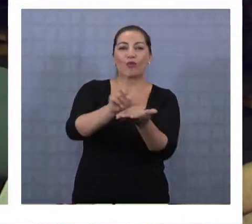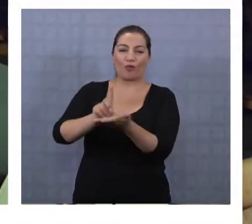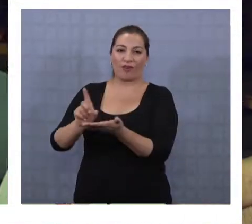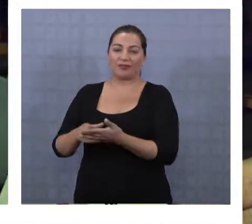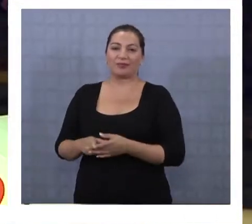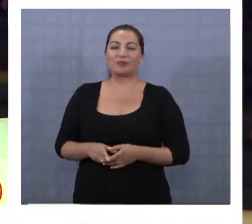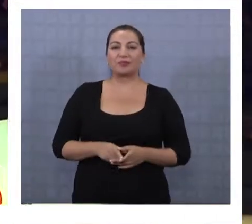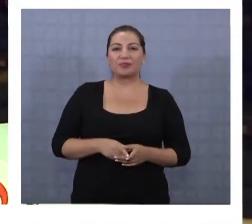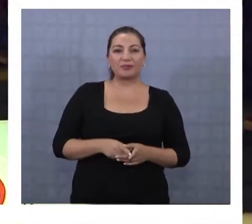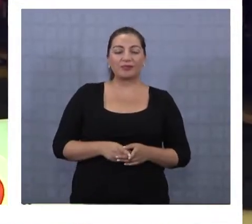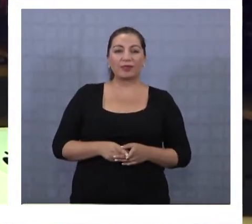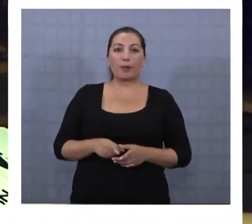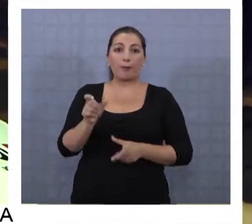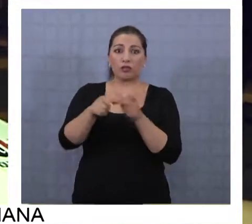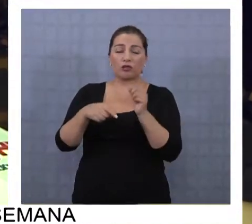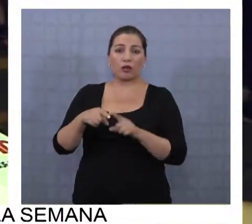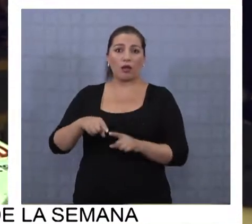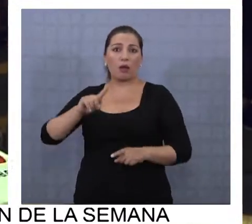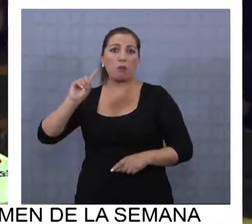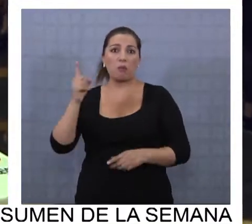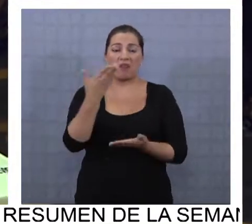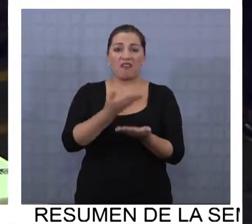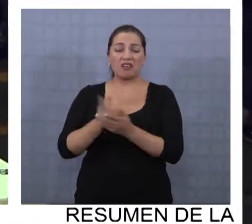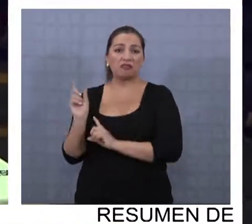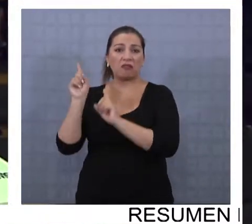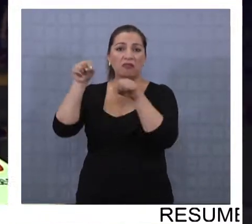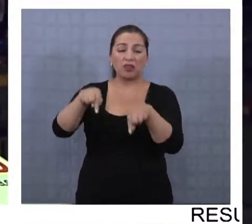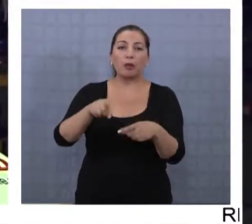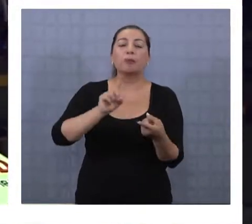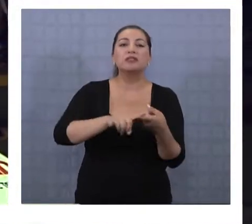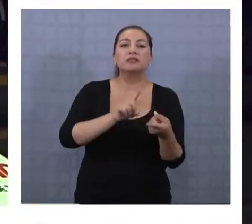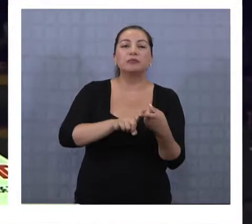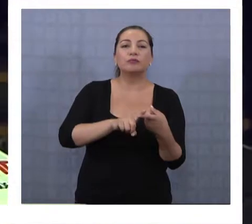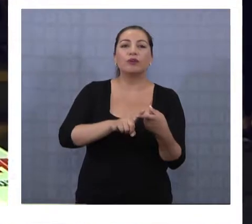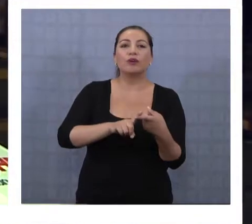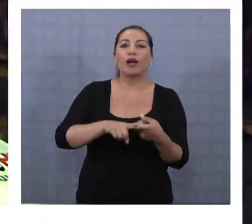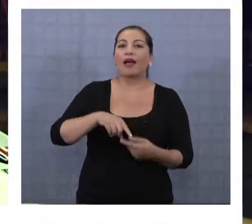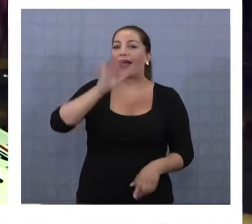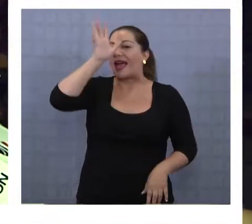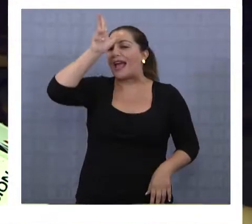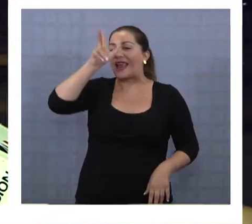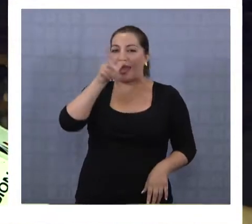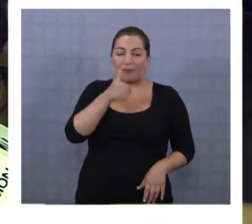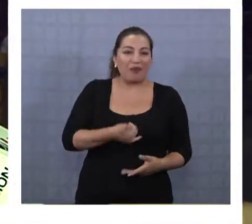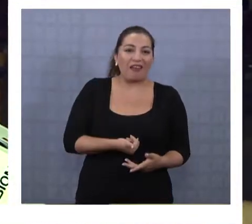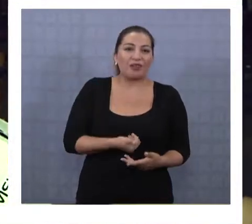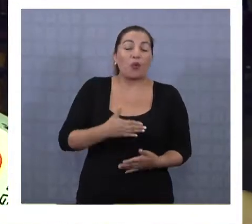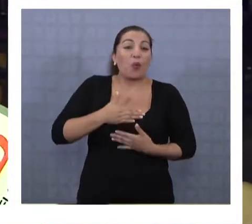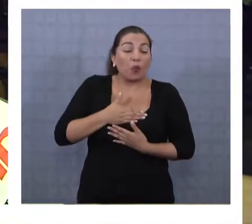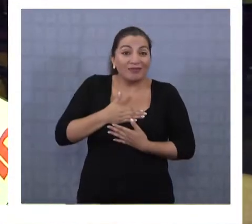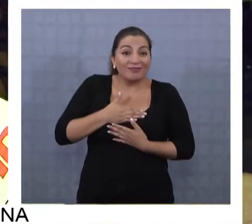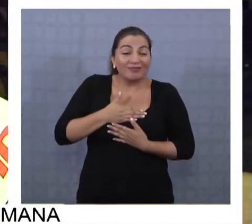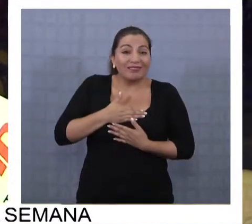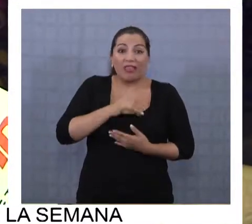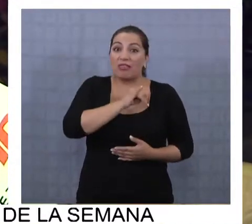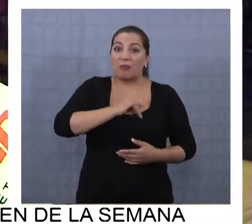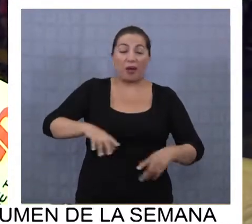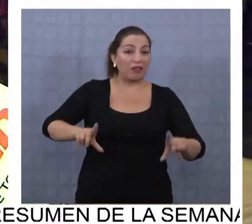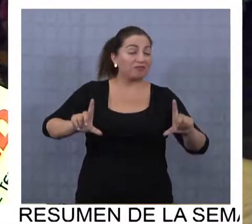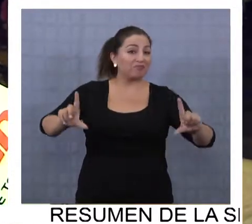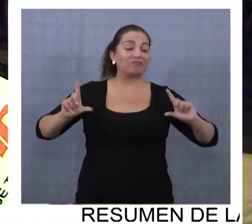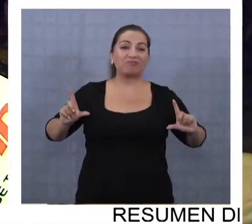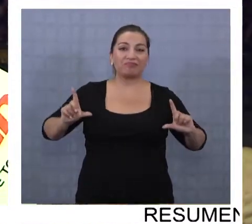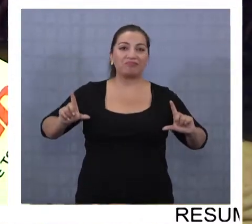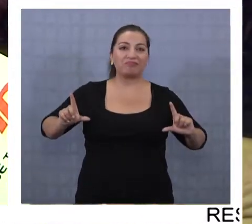en otros lugares también. Exactamente, o gente que vino aquí como alumno, participó en las clases, se enamoró de los programas y en cuanto salieron